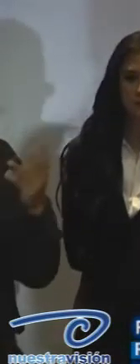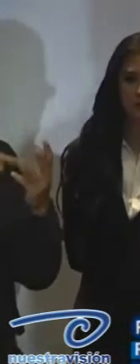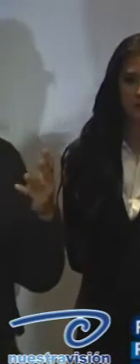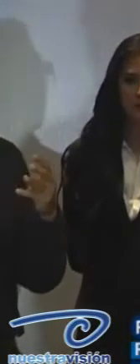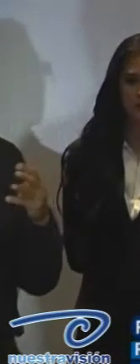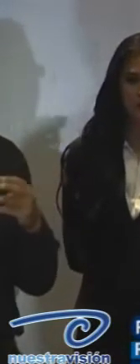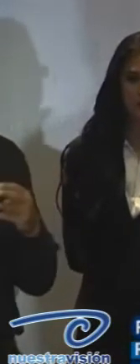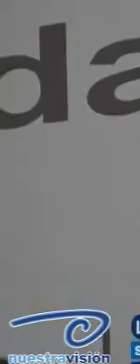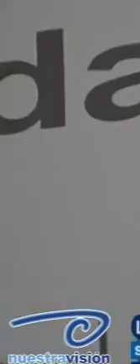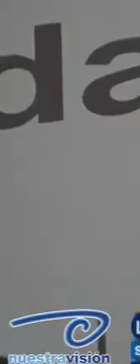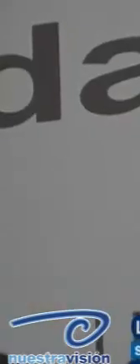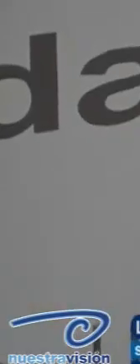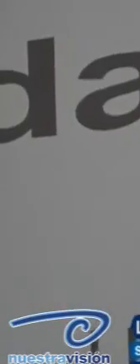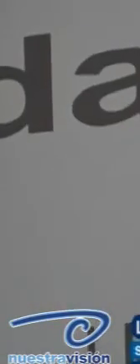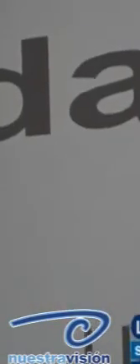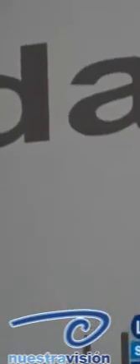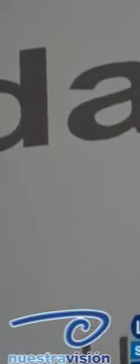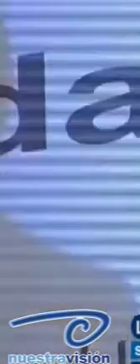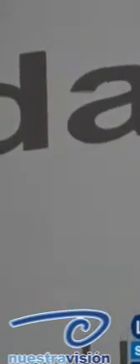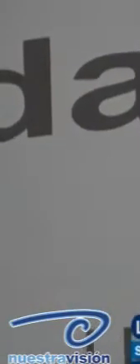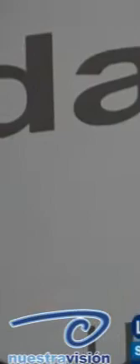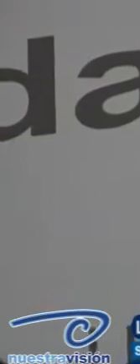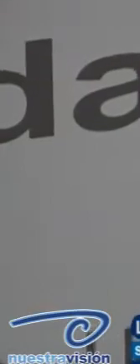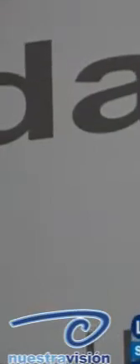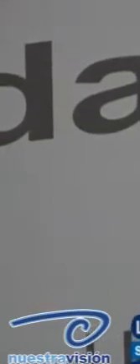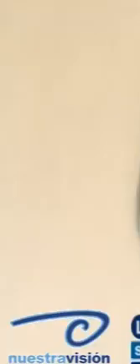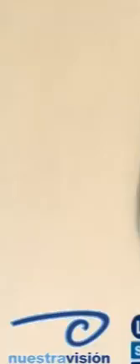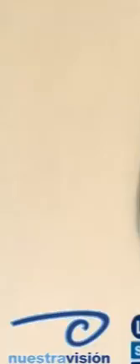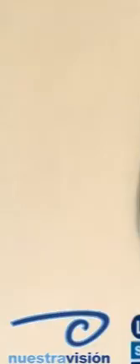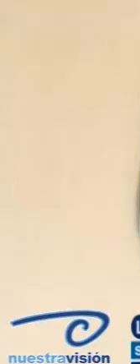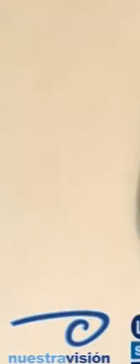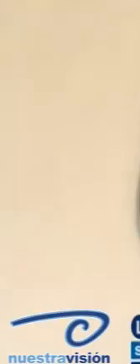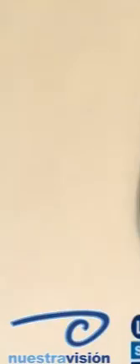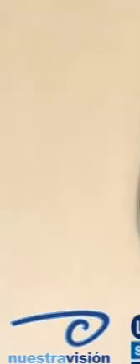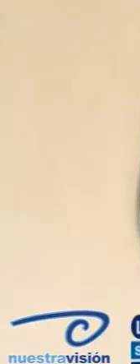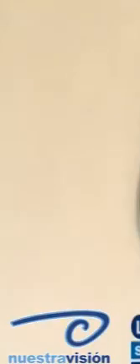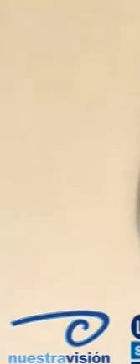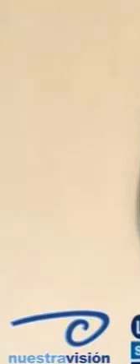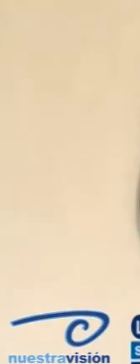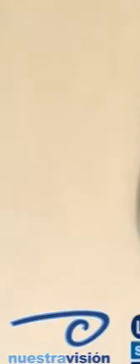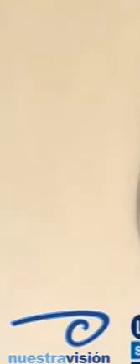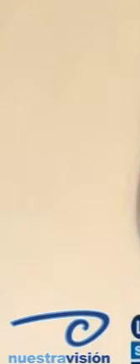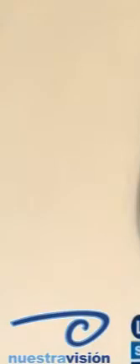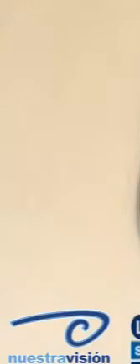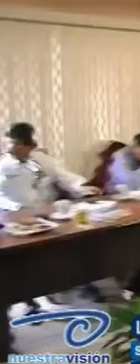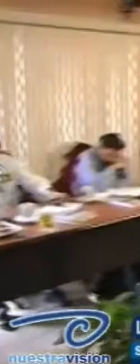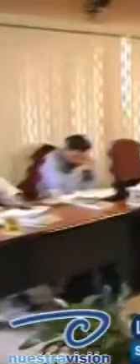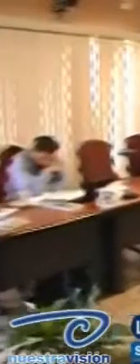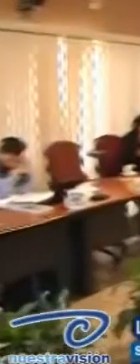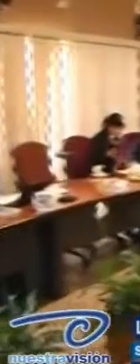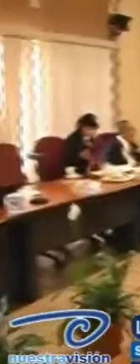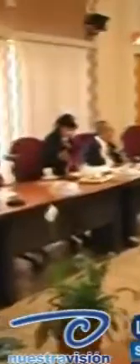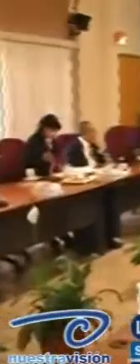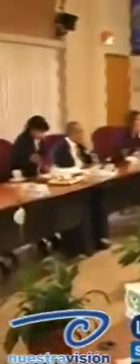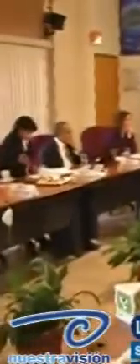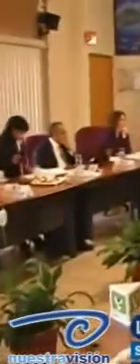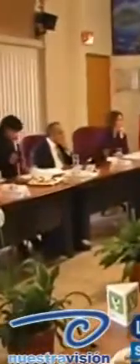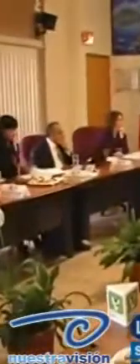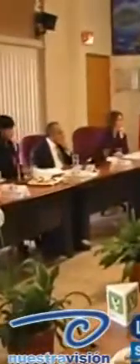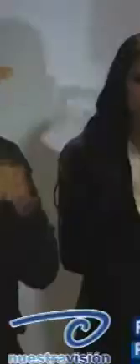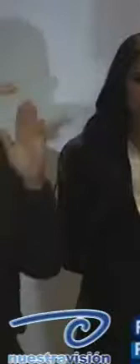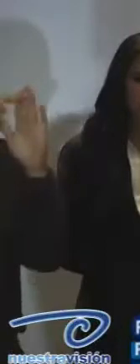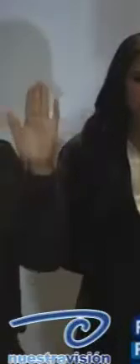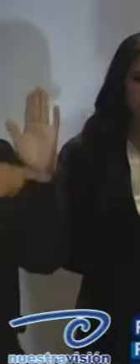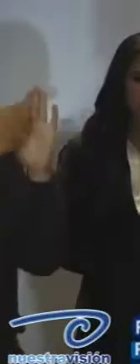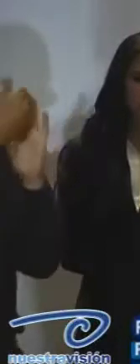con 73. Frente al gobernador del estado, dijo que la Universidad Michoacana tiene 81 solicitudes, el IEM